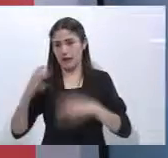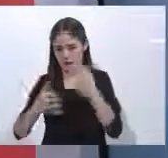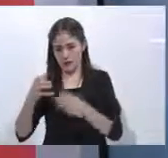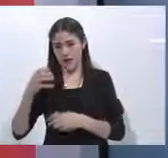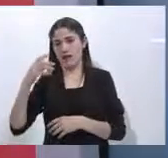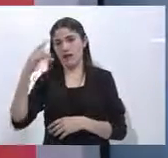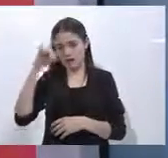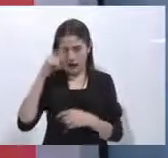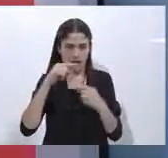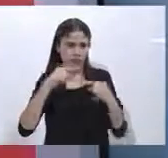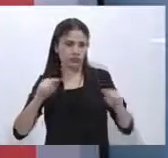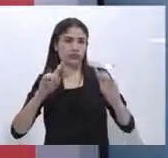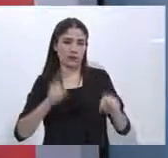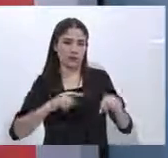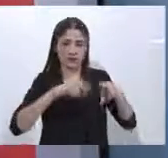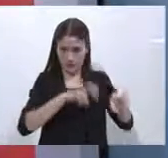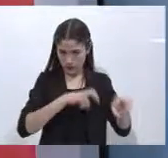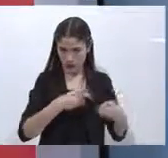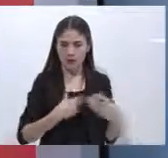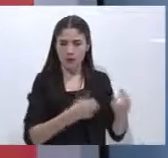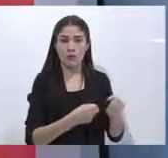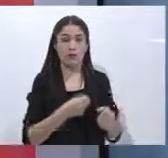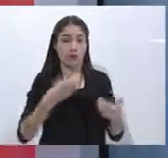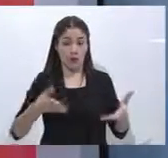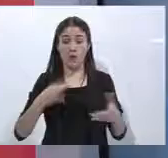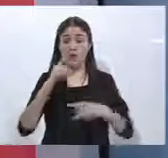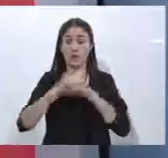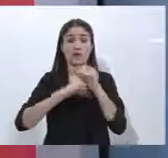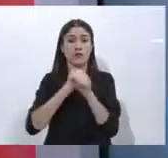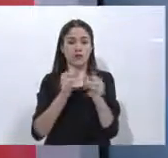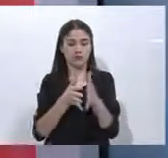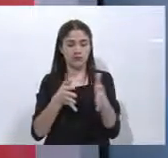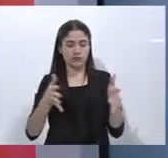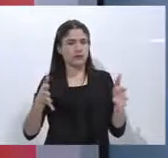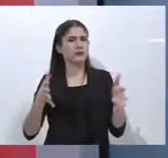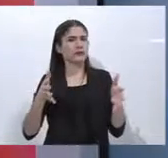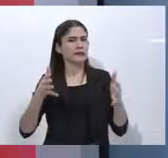todo eso y estamos en nuestro primer año realmente estamos consiguiendo